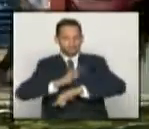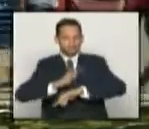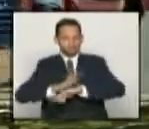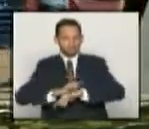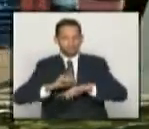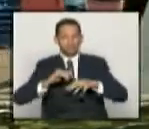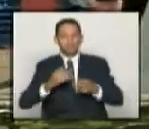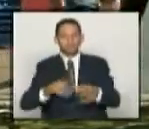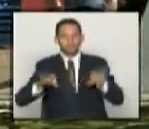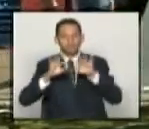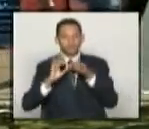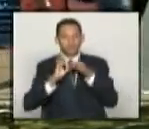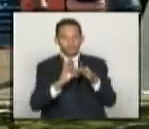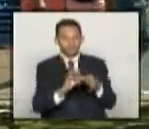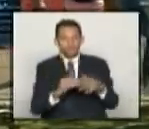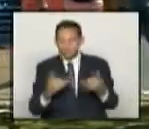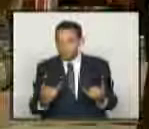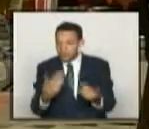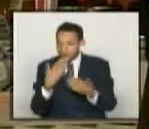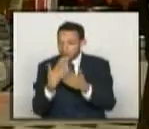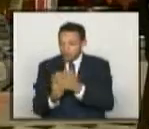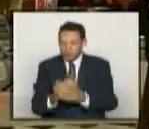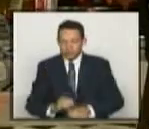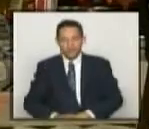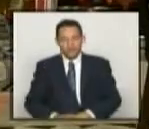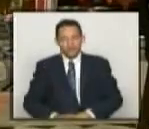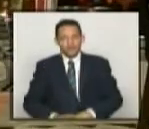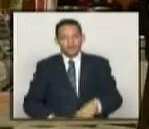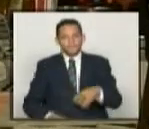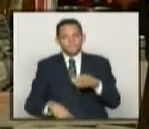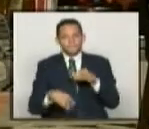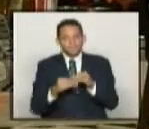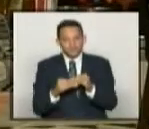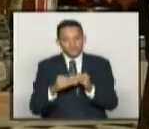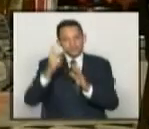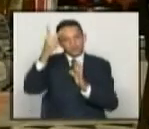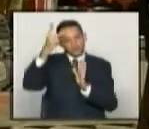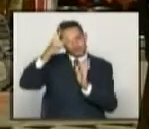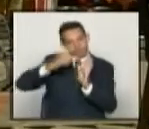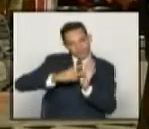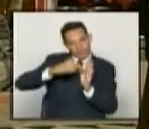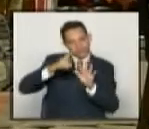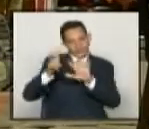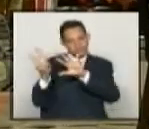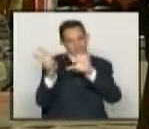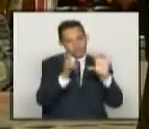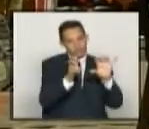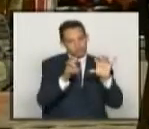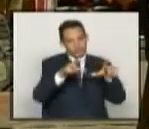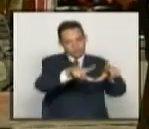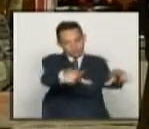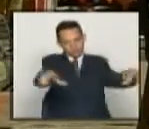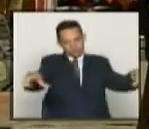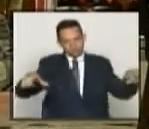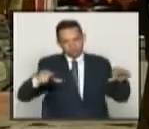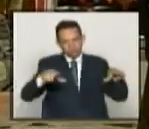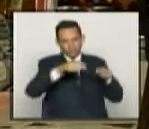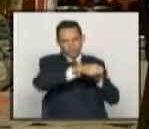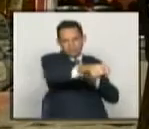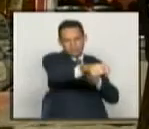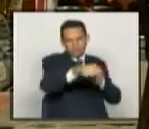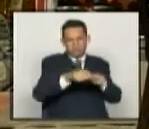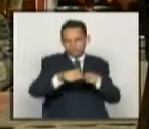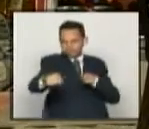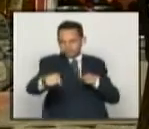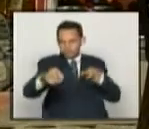mucho. Alcalde, usted decía ahora que tiene 2.700 metros para placar huellas. Usted tiene